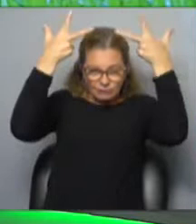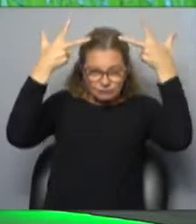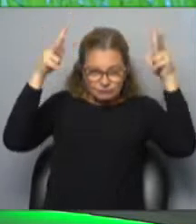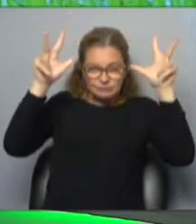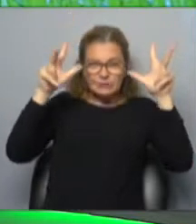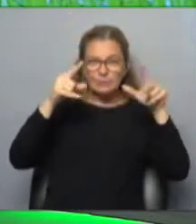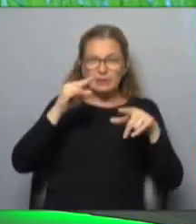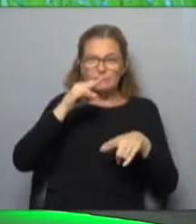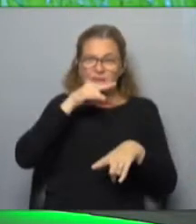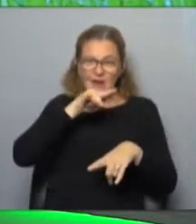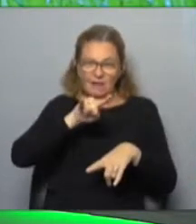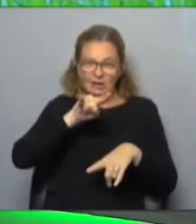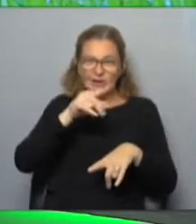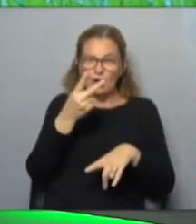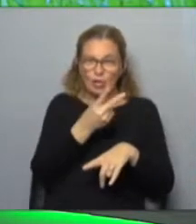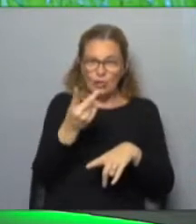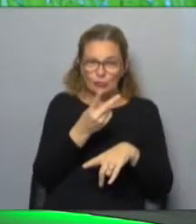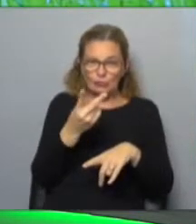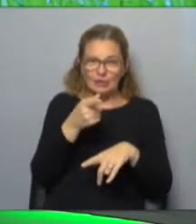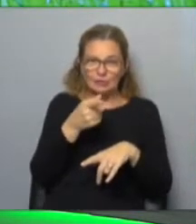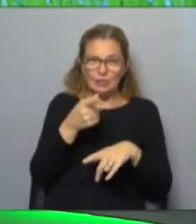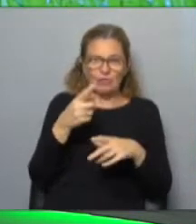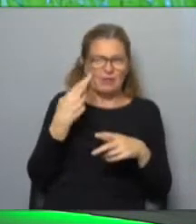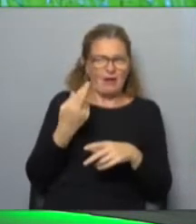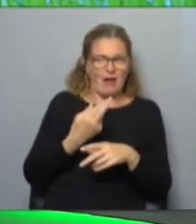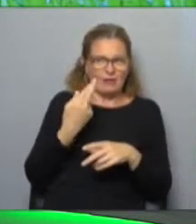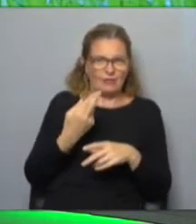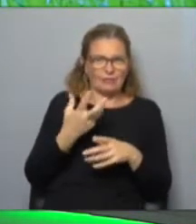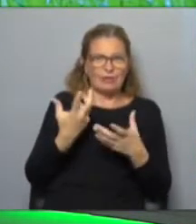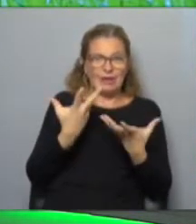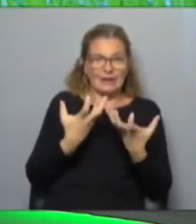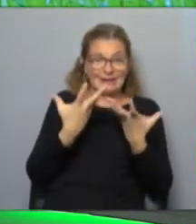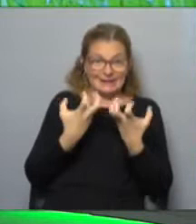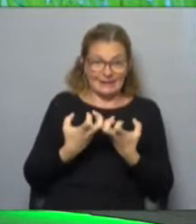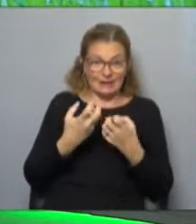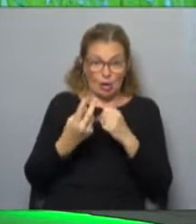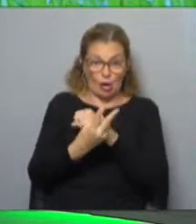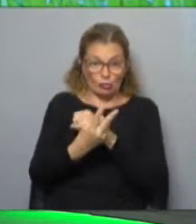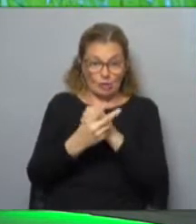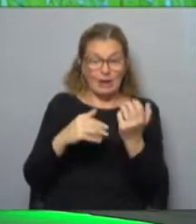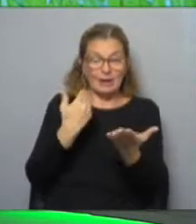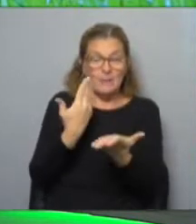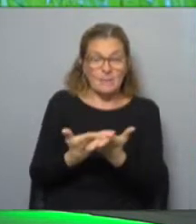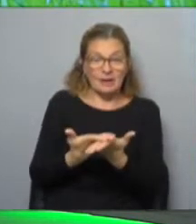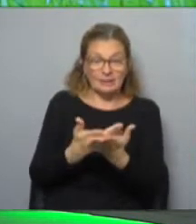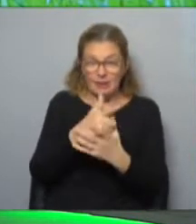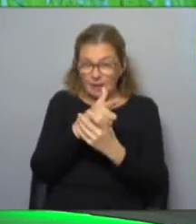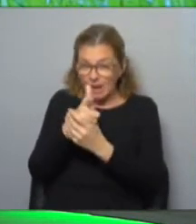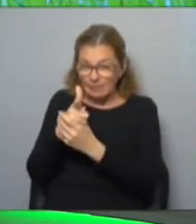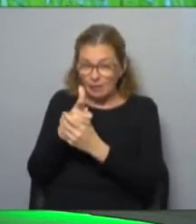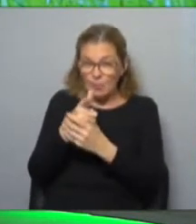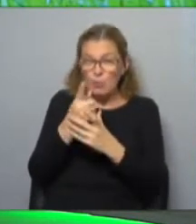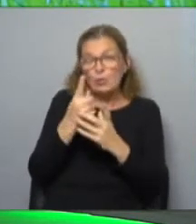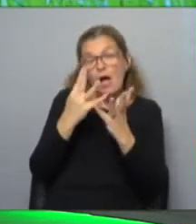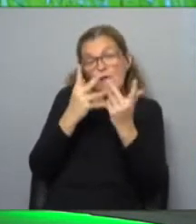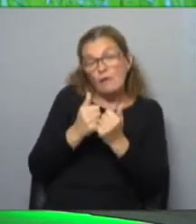el Jabalí. Son ellas las especies exóticas que quieren controlar y que plantean a la caza como una de las